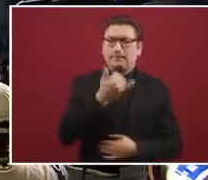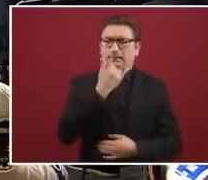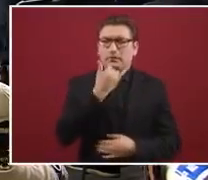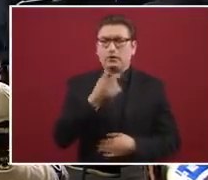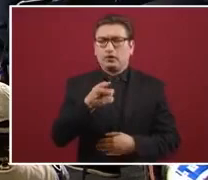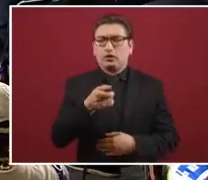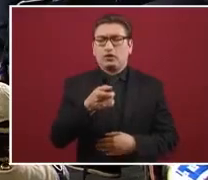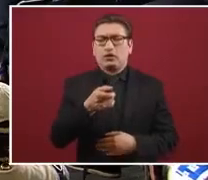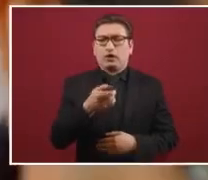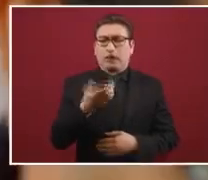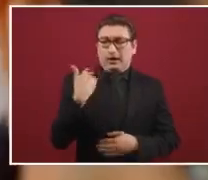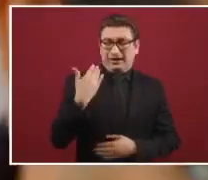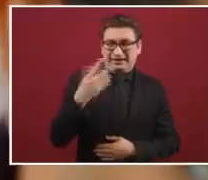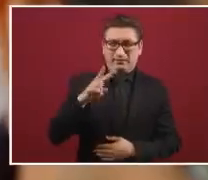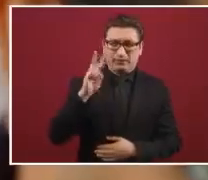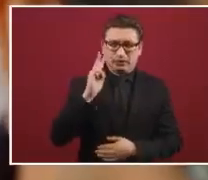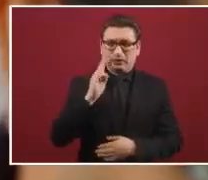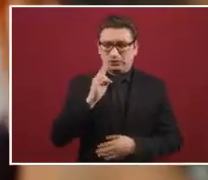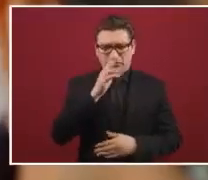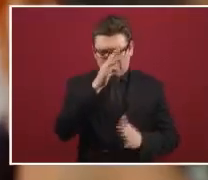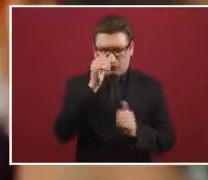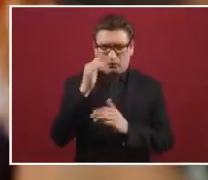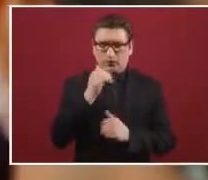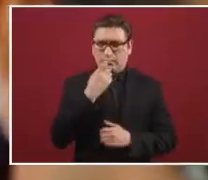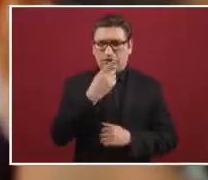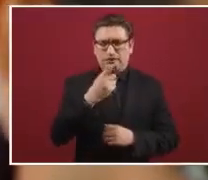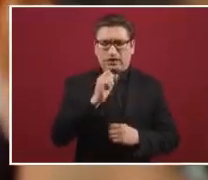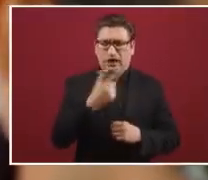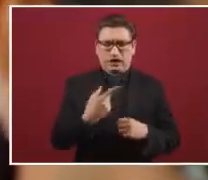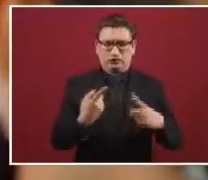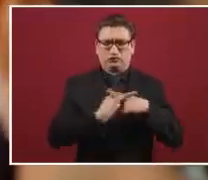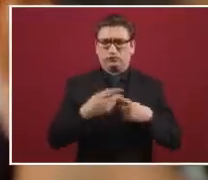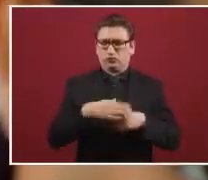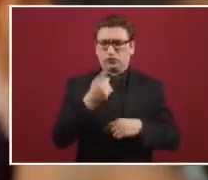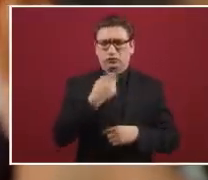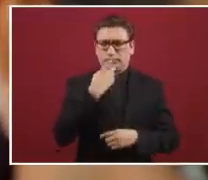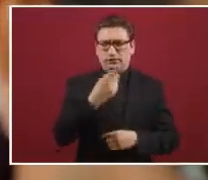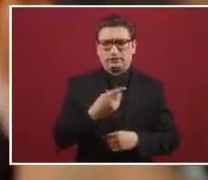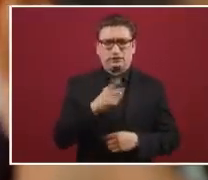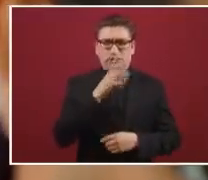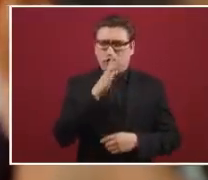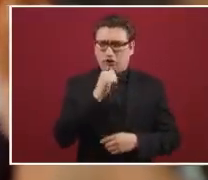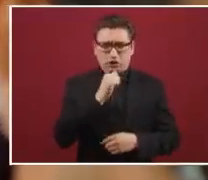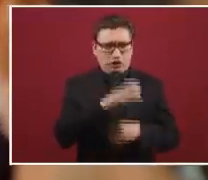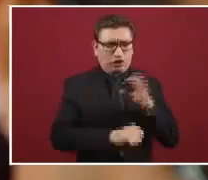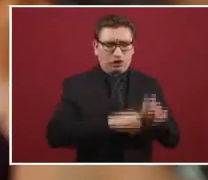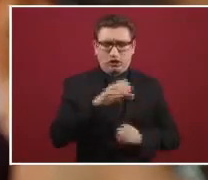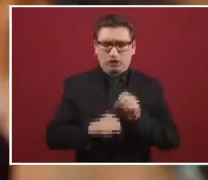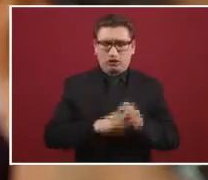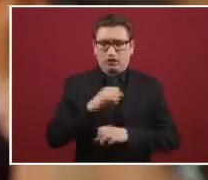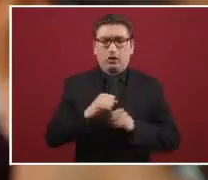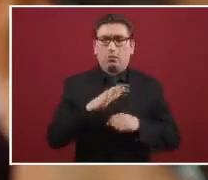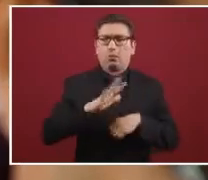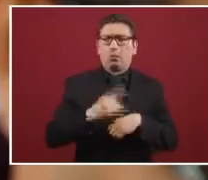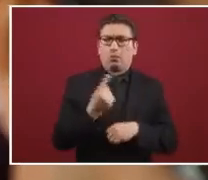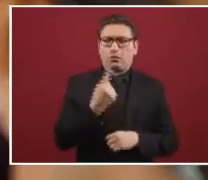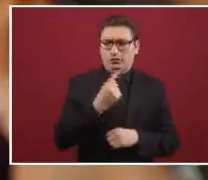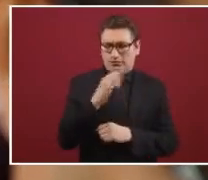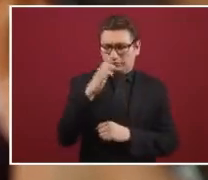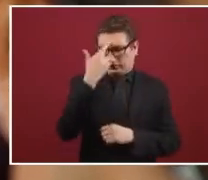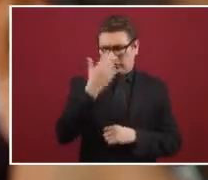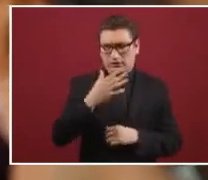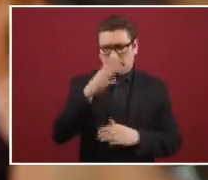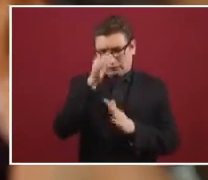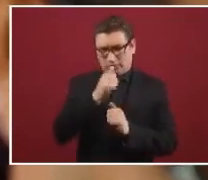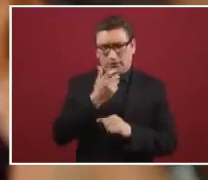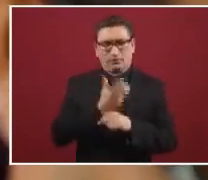usted mencionaba el viernes de que no podía haber nada extraordinario ni estas redadas porque todavía no se cumple el plan del acuerdo con